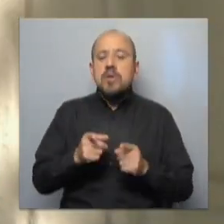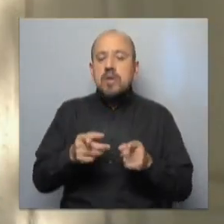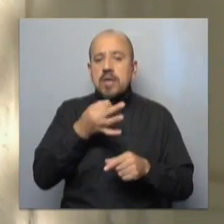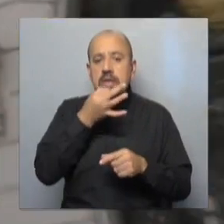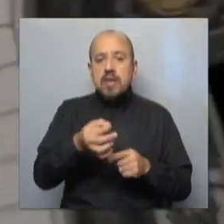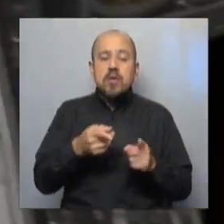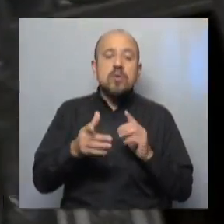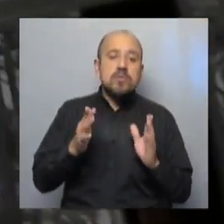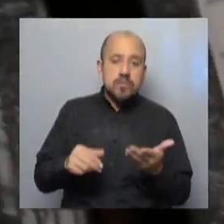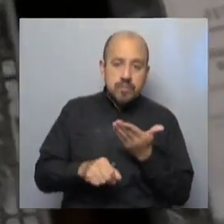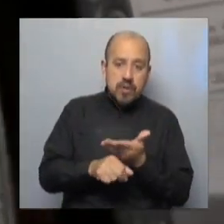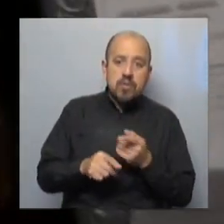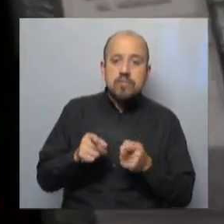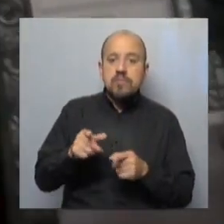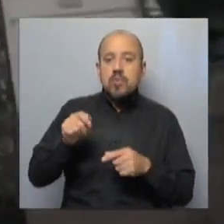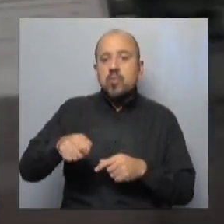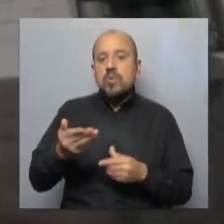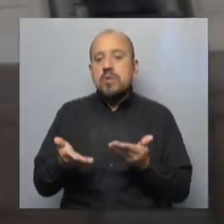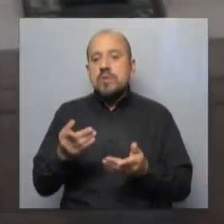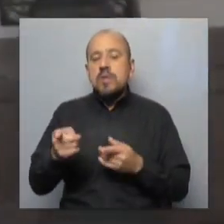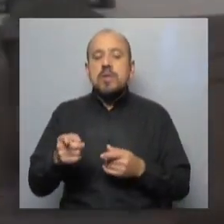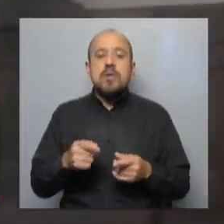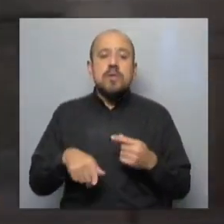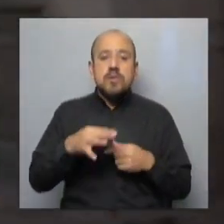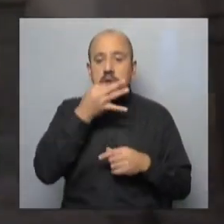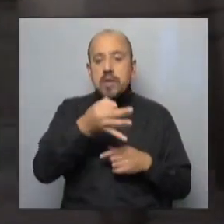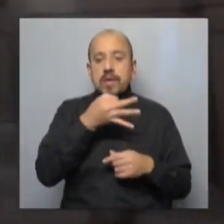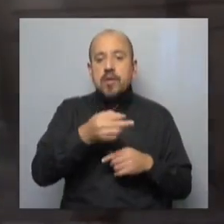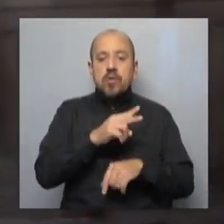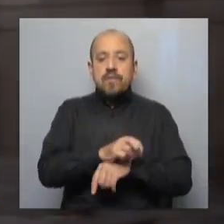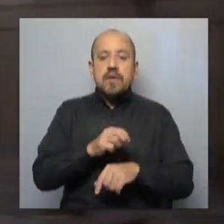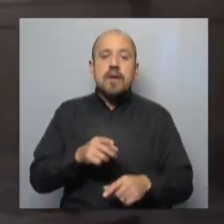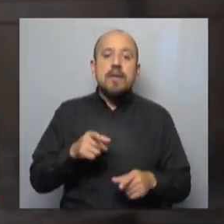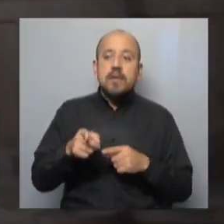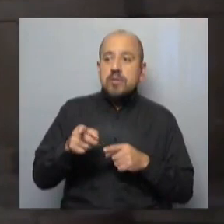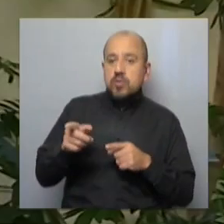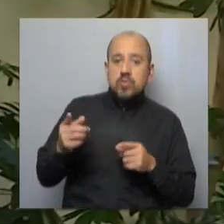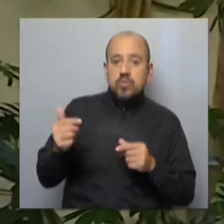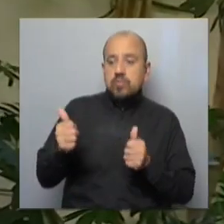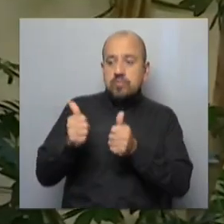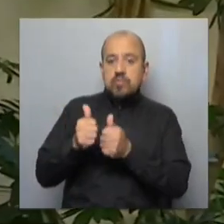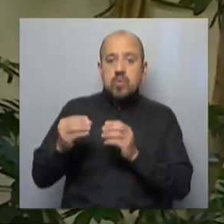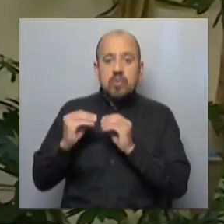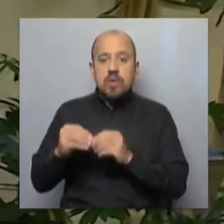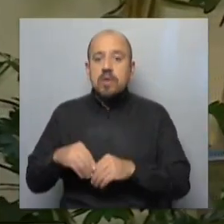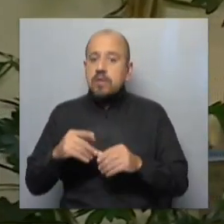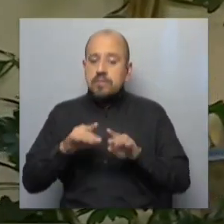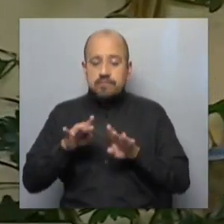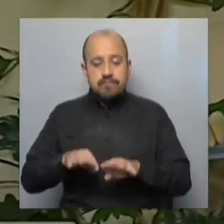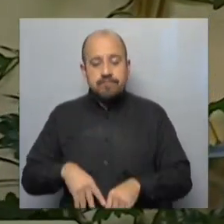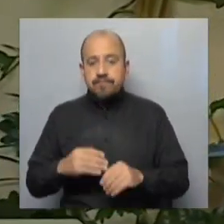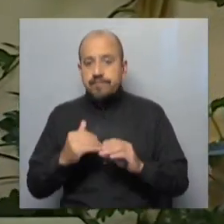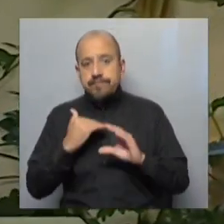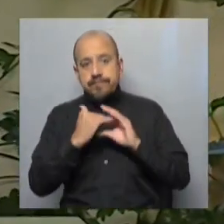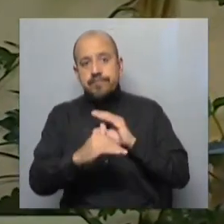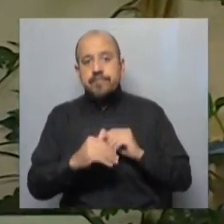hizo dicho pedido y recientemente la justicia lo concedió las declaraciones del fiscal motivaron que su parte mirta morales enviará una nota a la asociación de